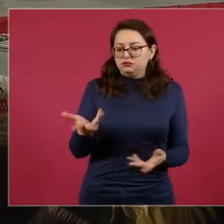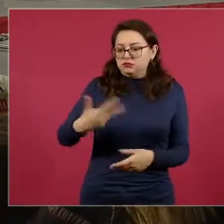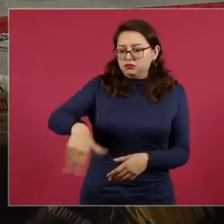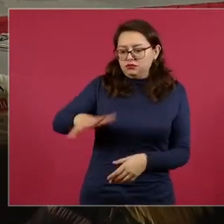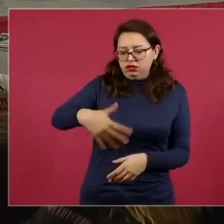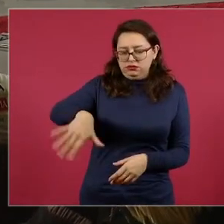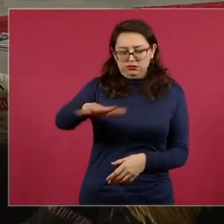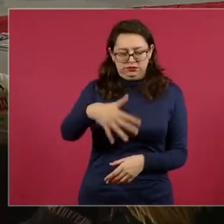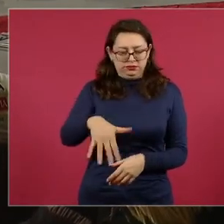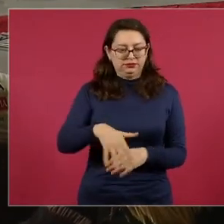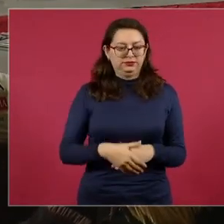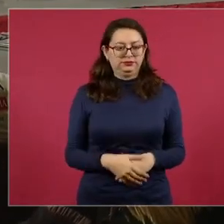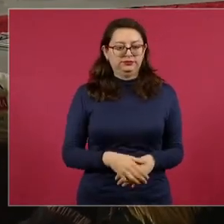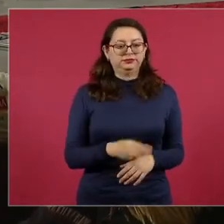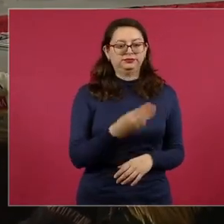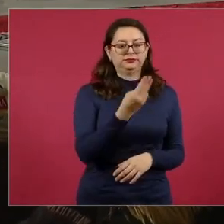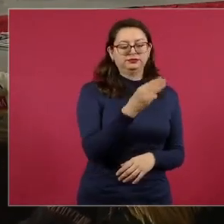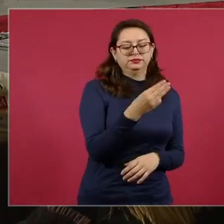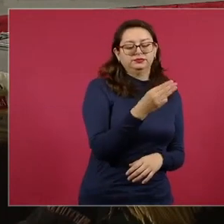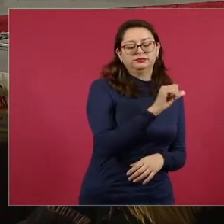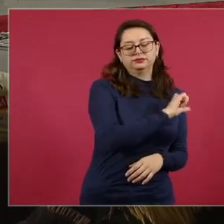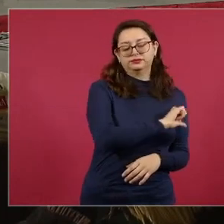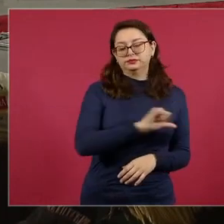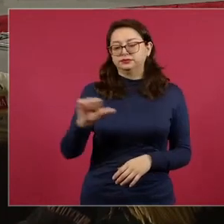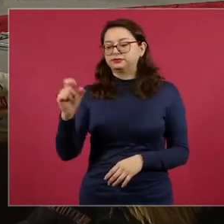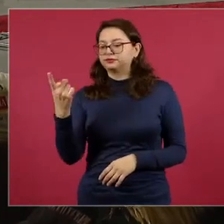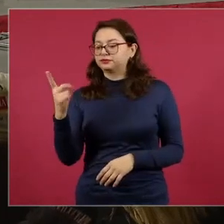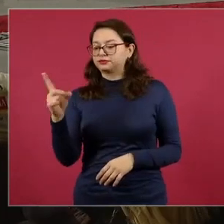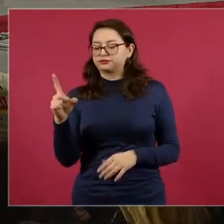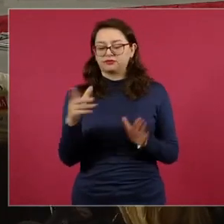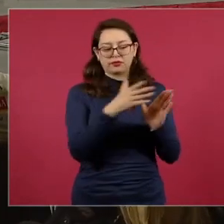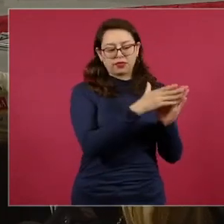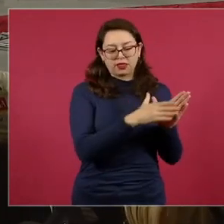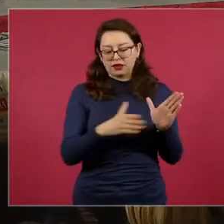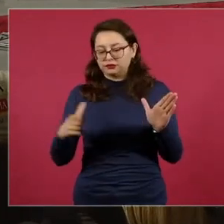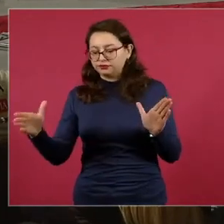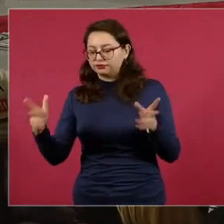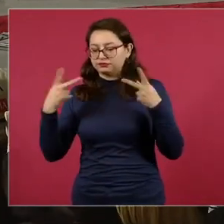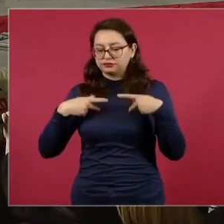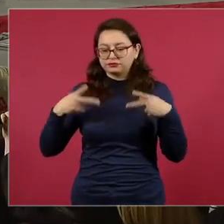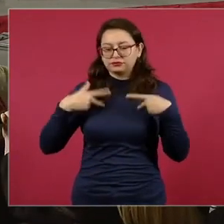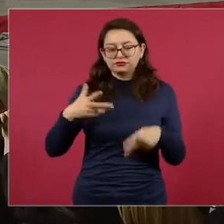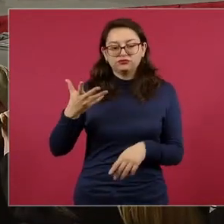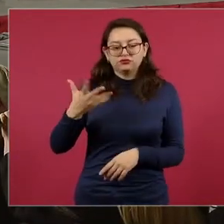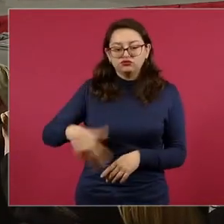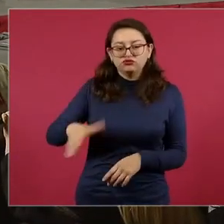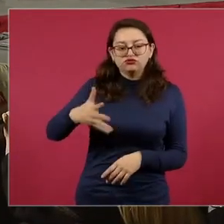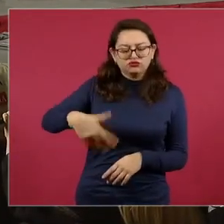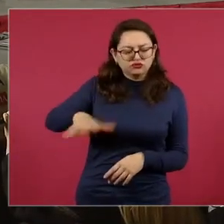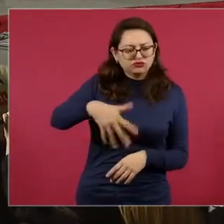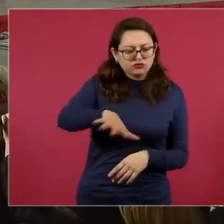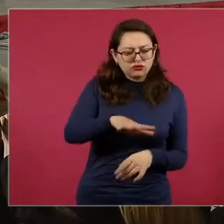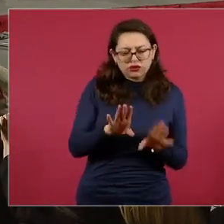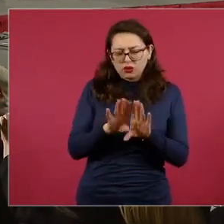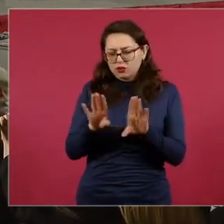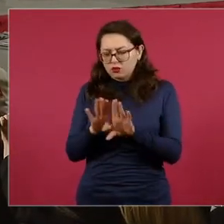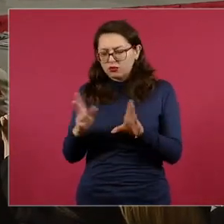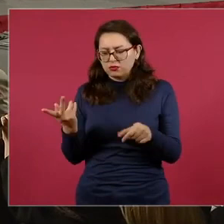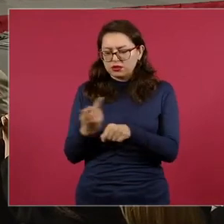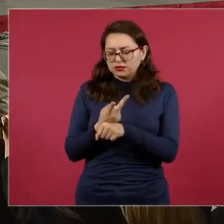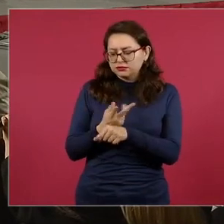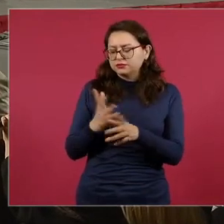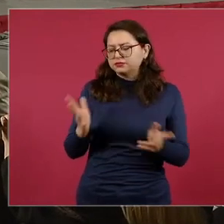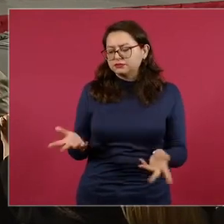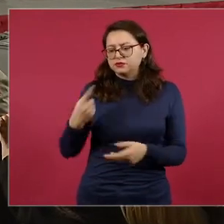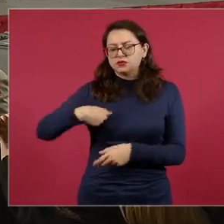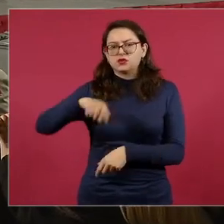diciembre. Varias información pues manipulada respecto a los datos que dimos en